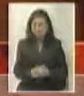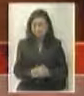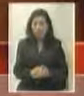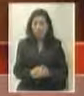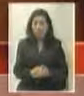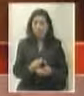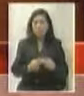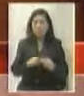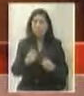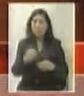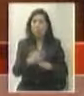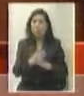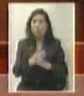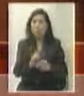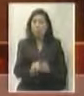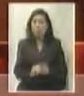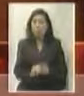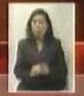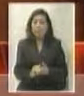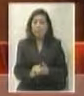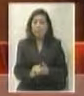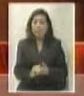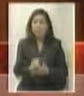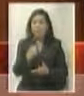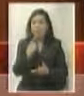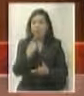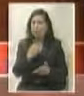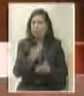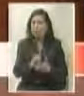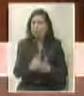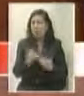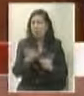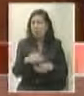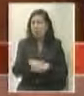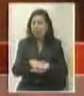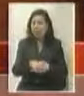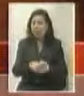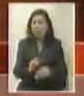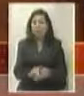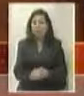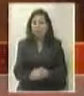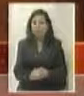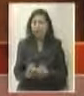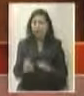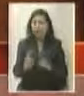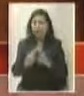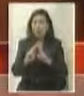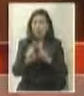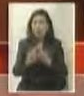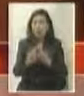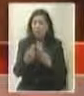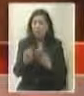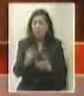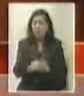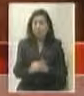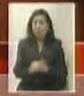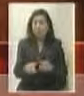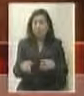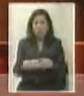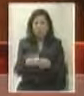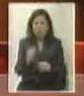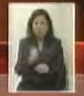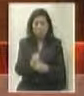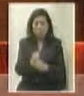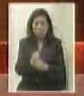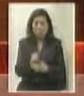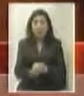Lima. Vienen por otros motivos, me imagino, no específicamente. Bueno, vamos a tratar entonces de hacer una reunión de emergencia del grupo de